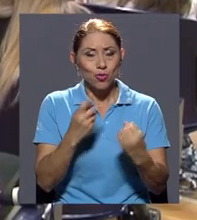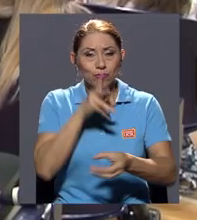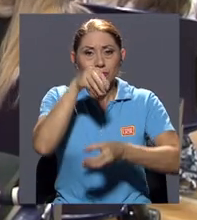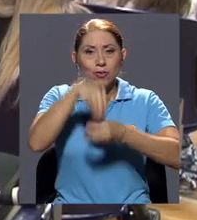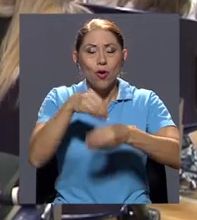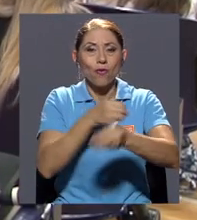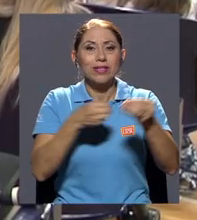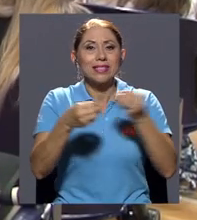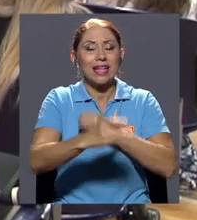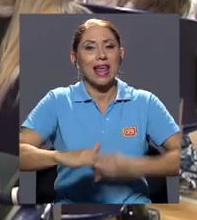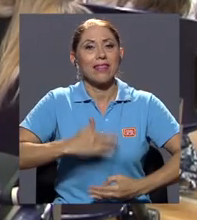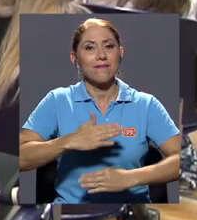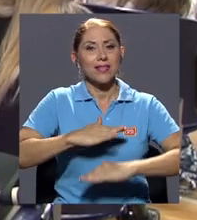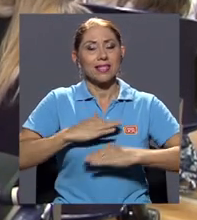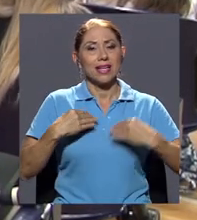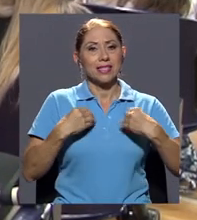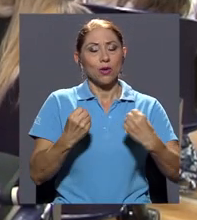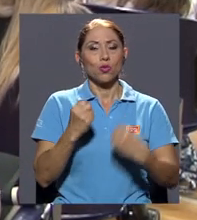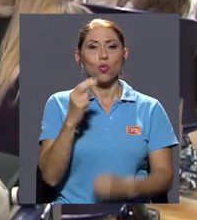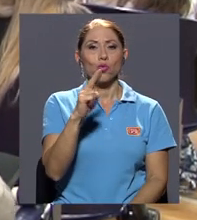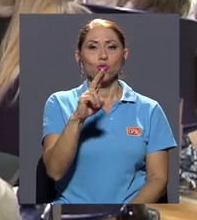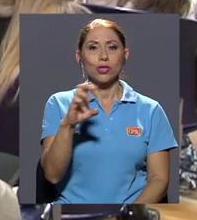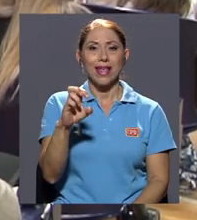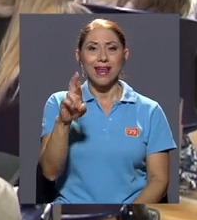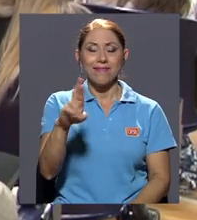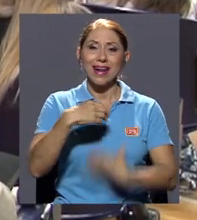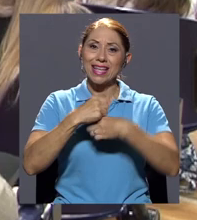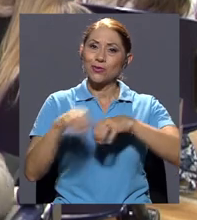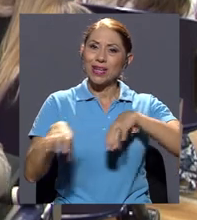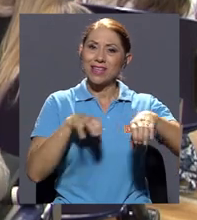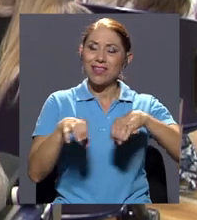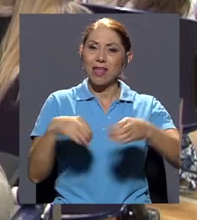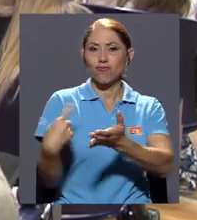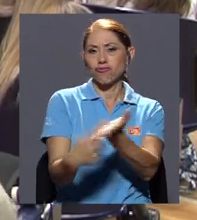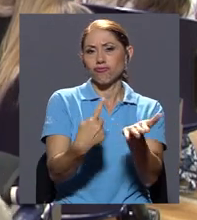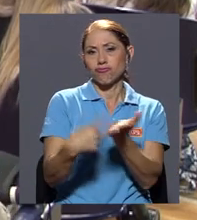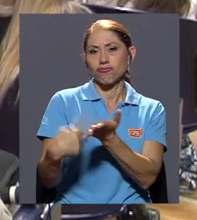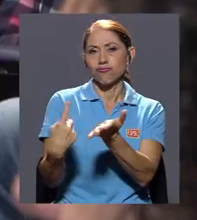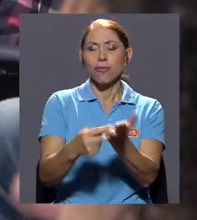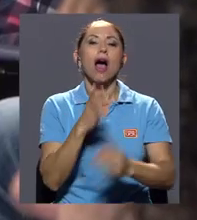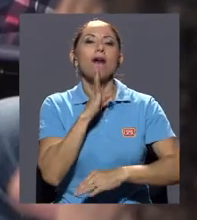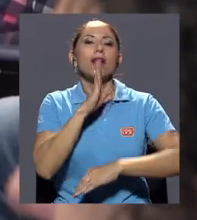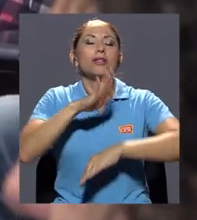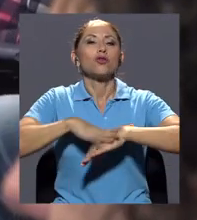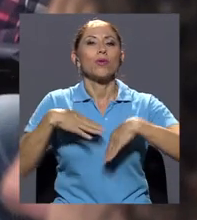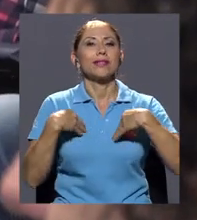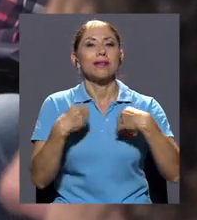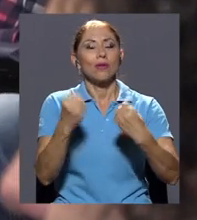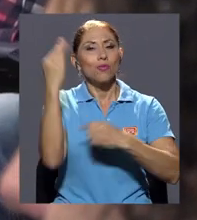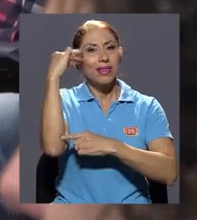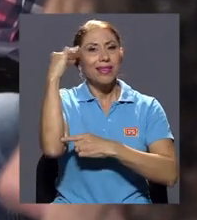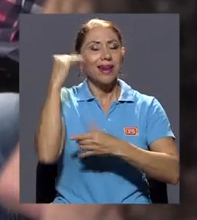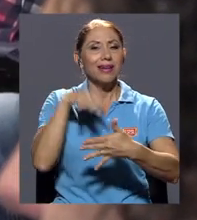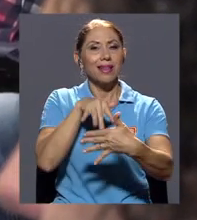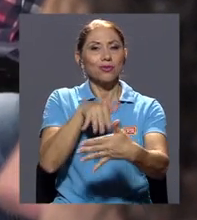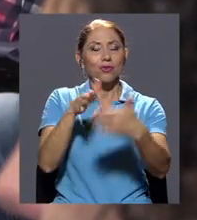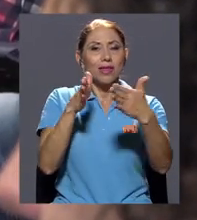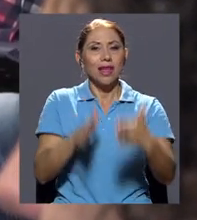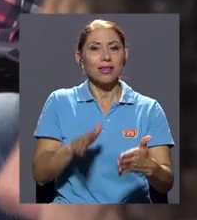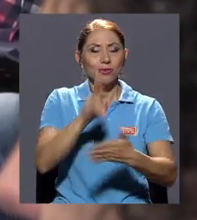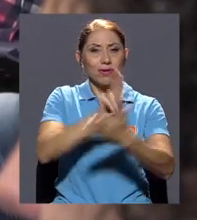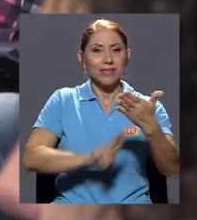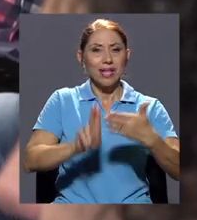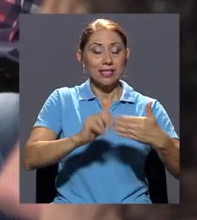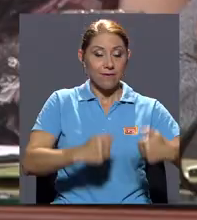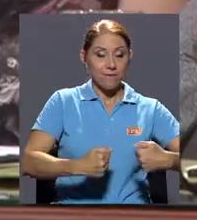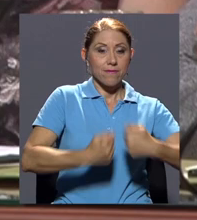y Salud de la UCR organizó un foro para hablar sobre salud mental en estudiantes universitarios, los retos y los modelos de